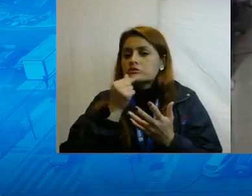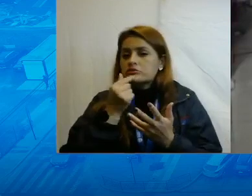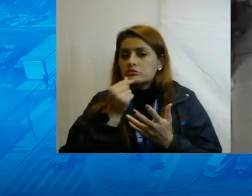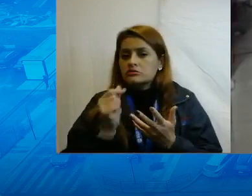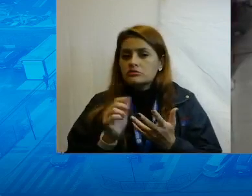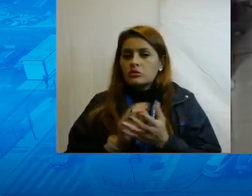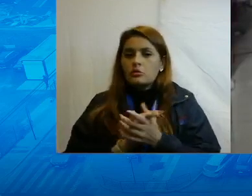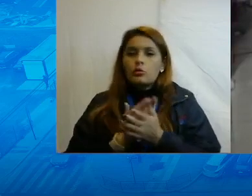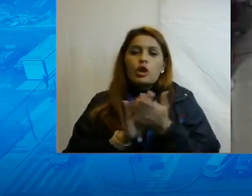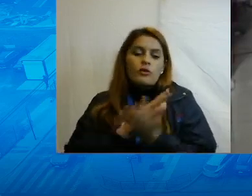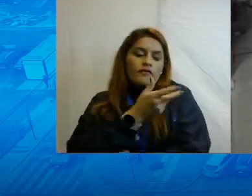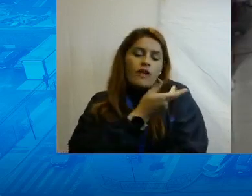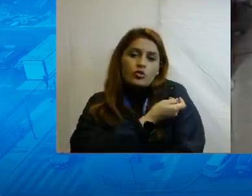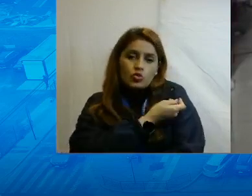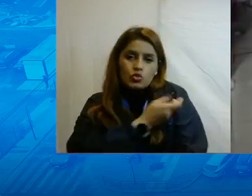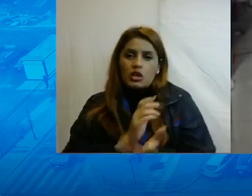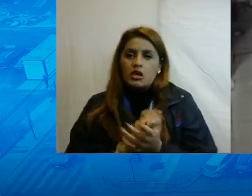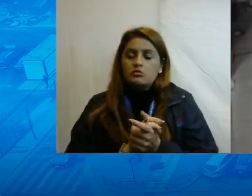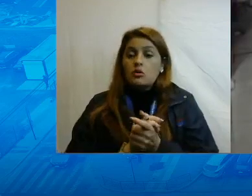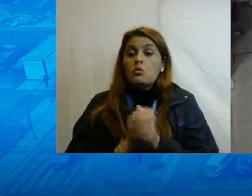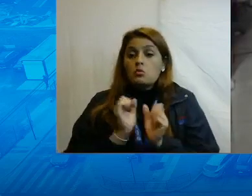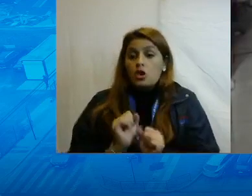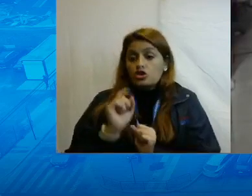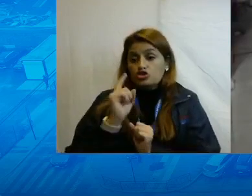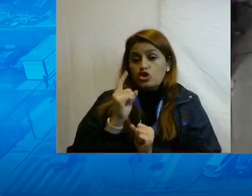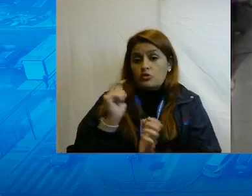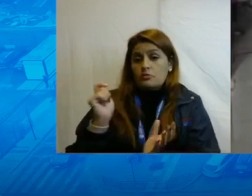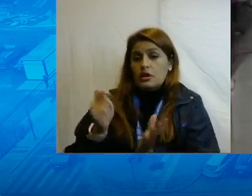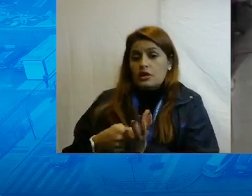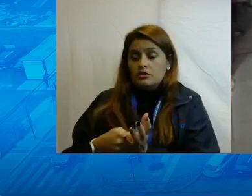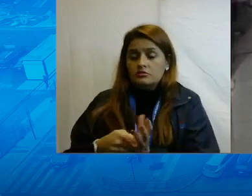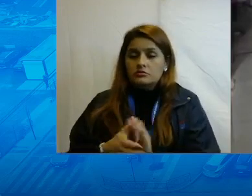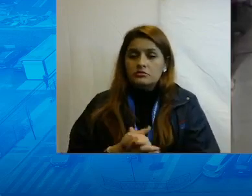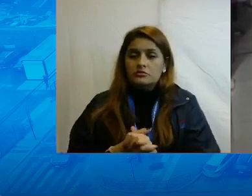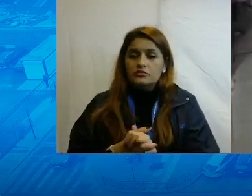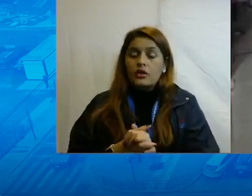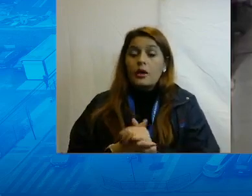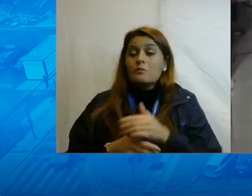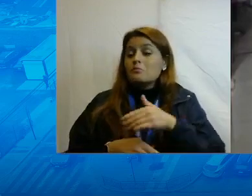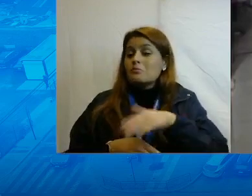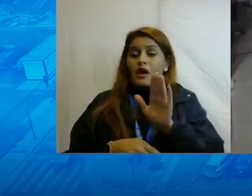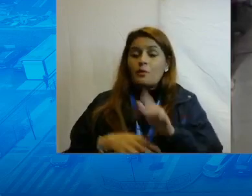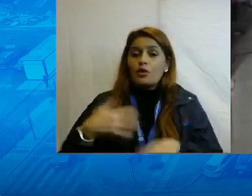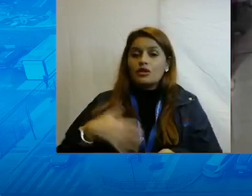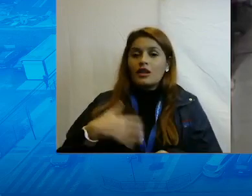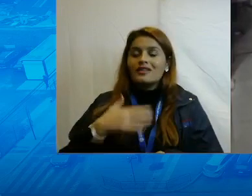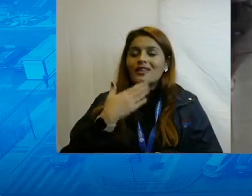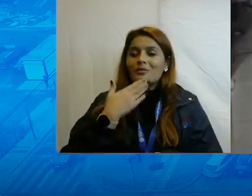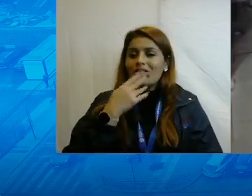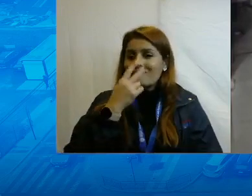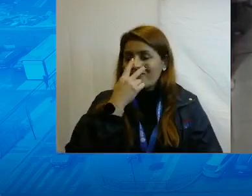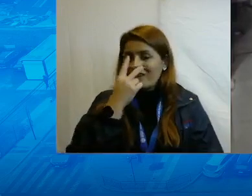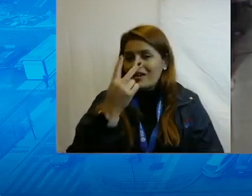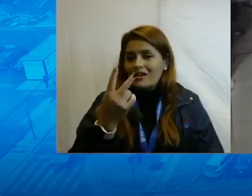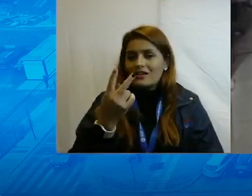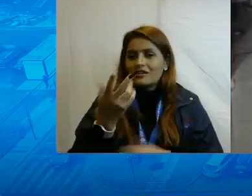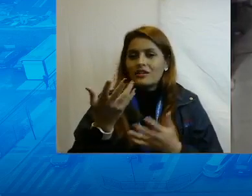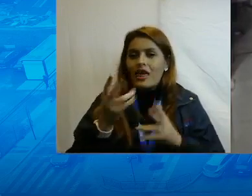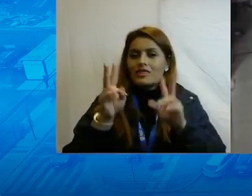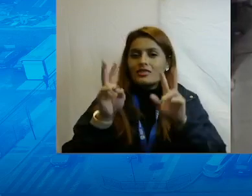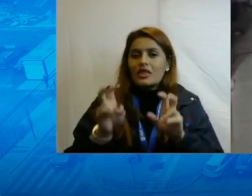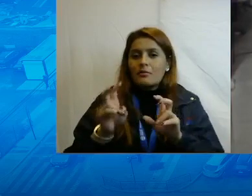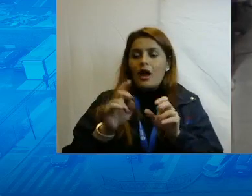como las vacunas, que se puedan autofinanciar. Y lo más importante, ver también desde la Comisión